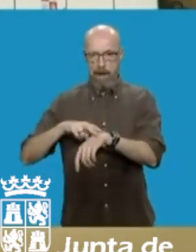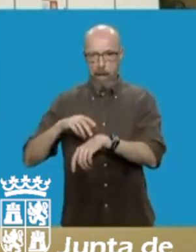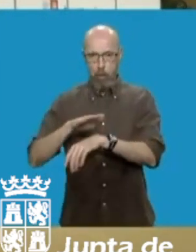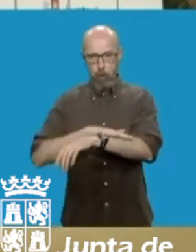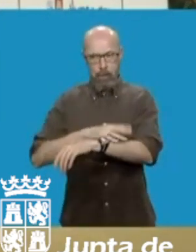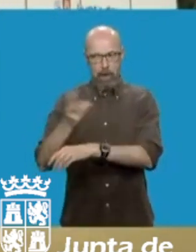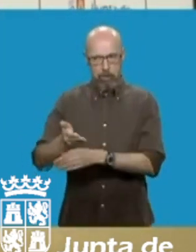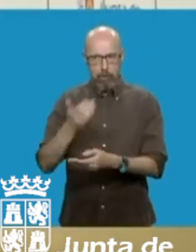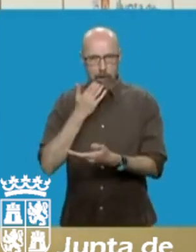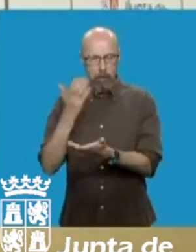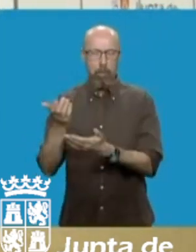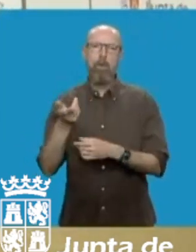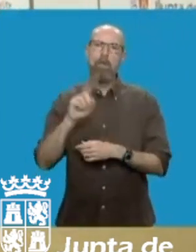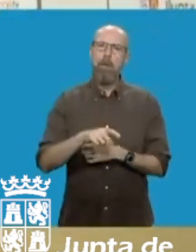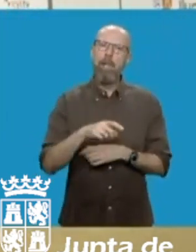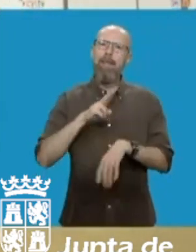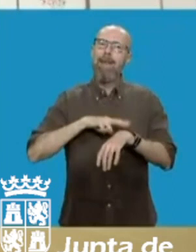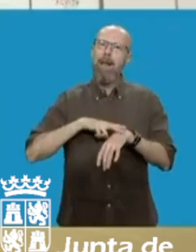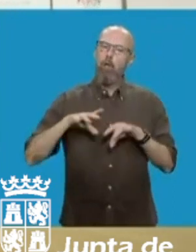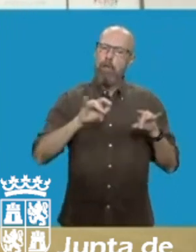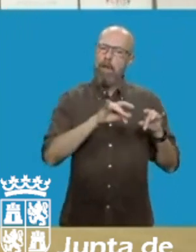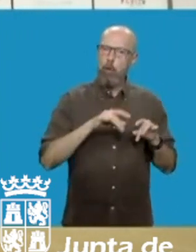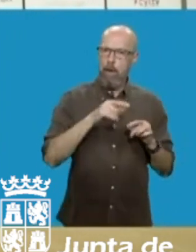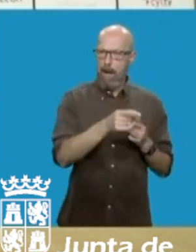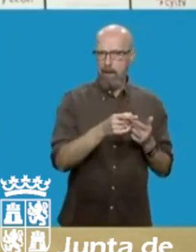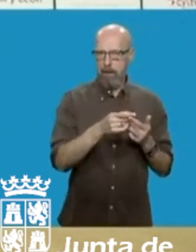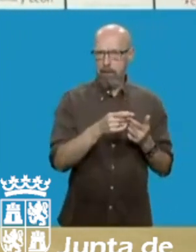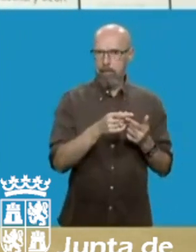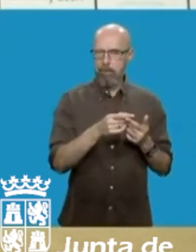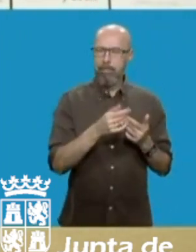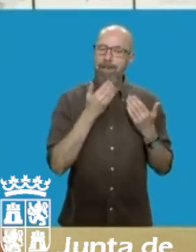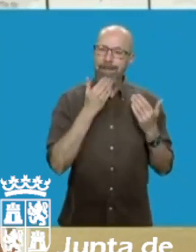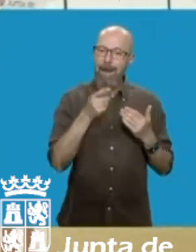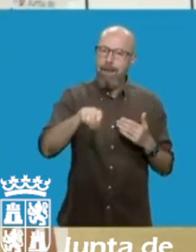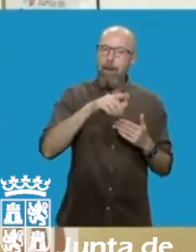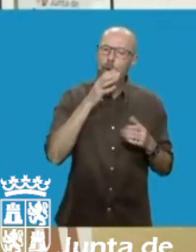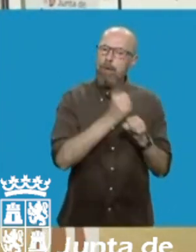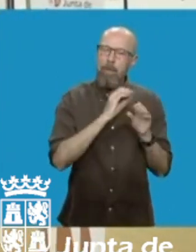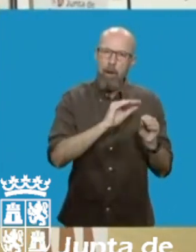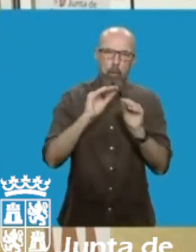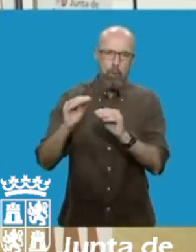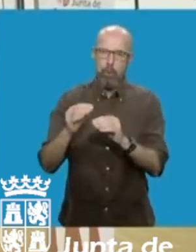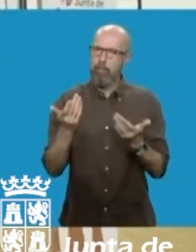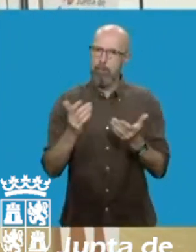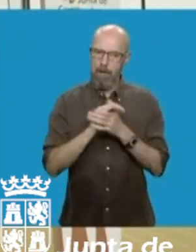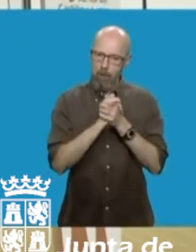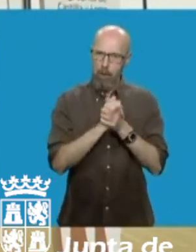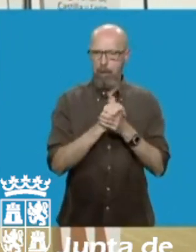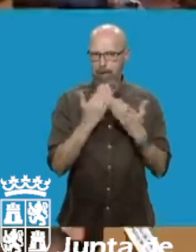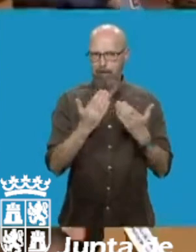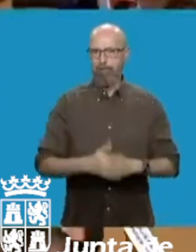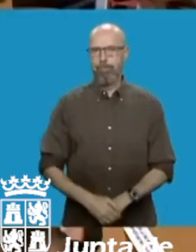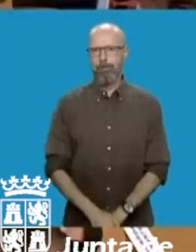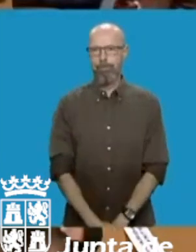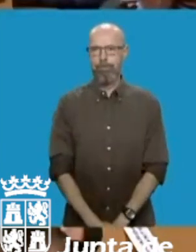también ejemplificarlo en nuestro delegado territorial, en Augusto, por el excelente y el magnífico trabajo que estáis haciendo. Así que enhorabuena y felicidades, Augusto.